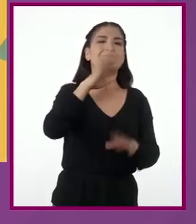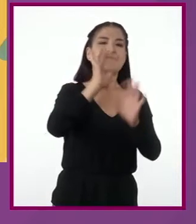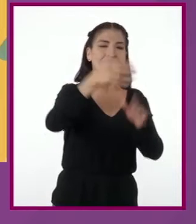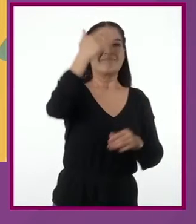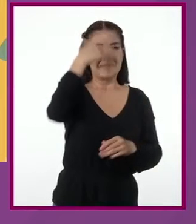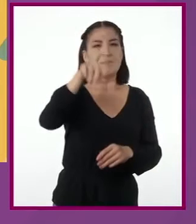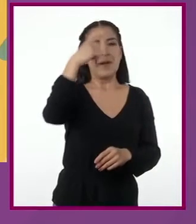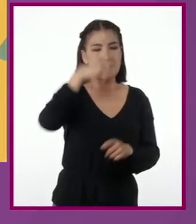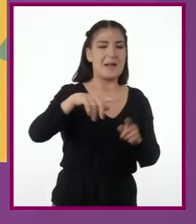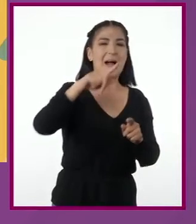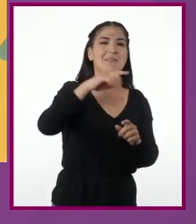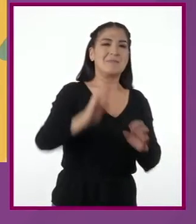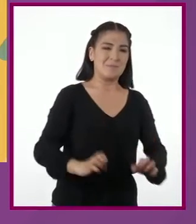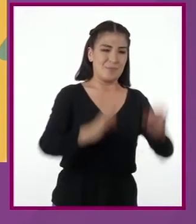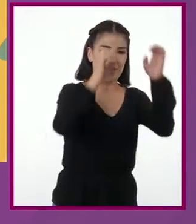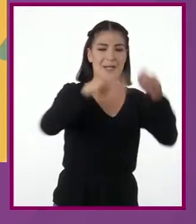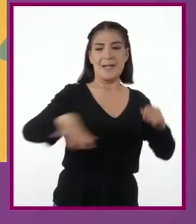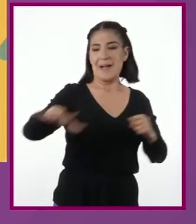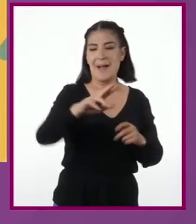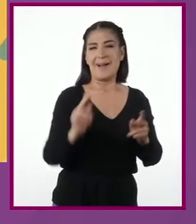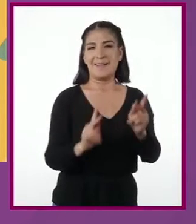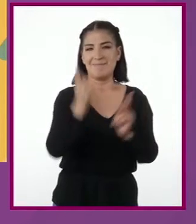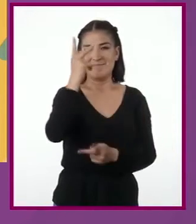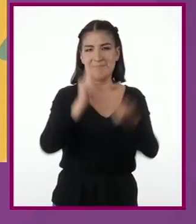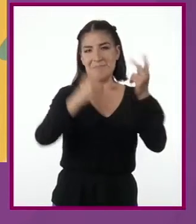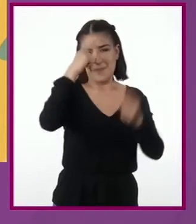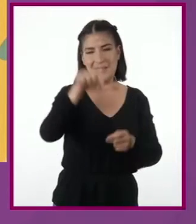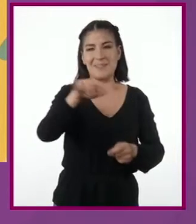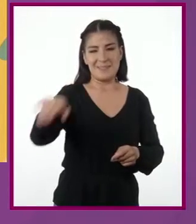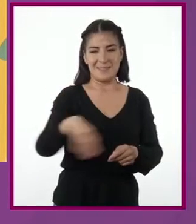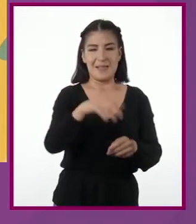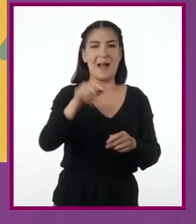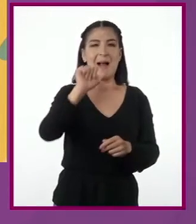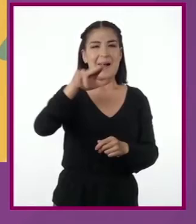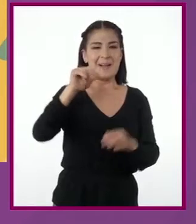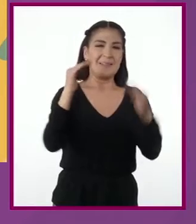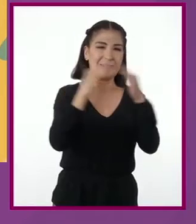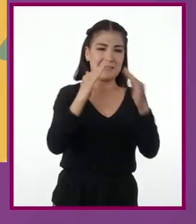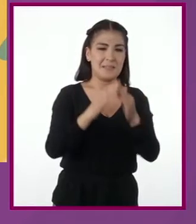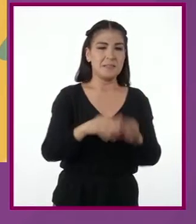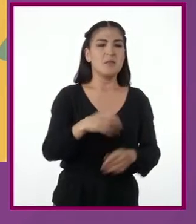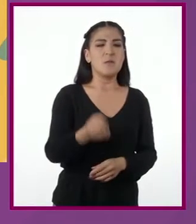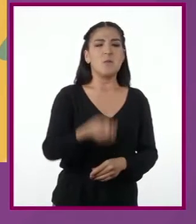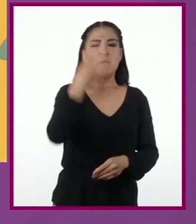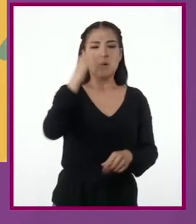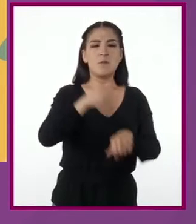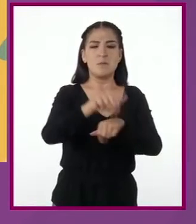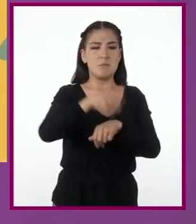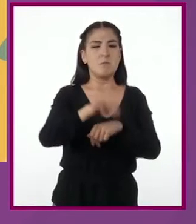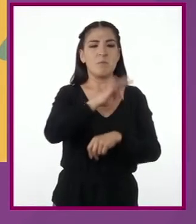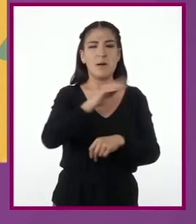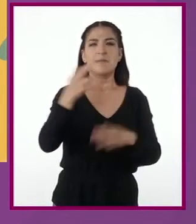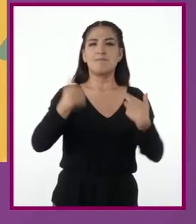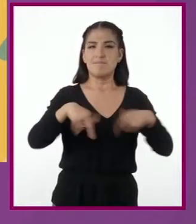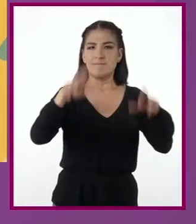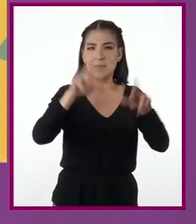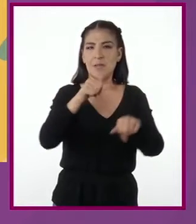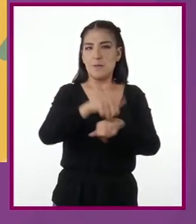del edificio de Ana. ¿Con qué tipo de números se pueden representar las cantidades del problema? ¿Por